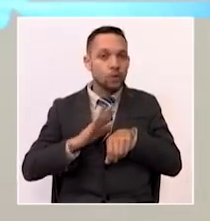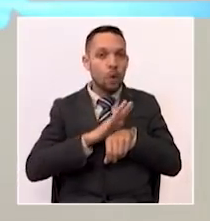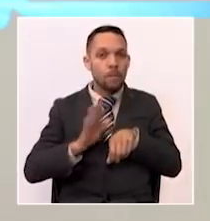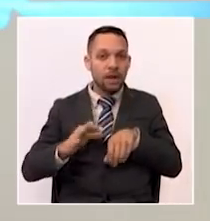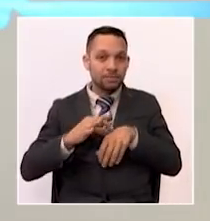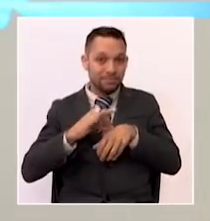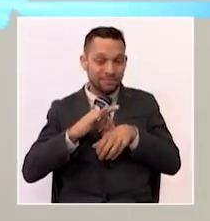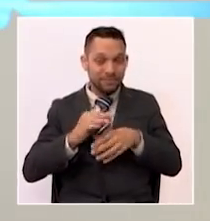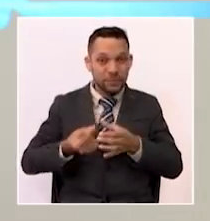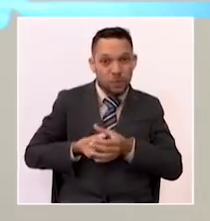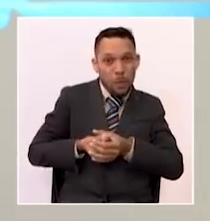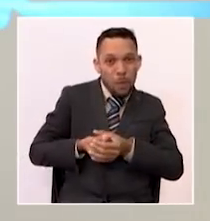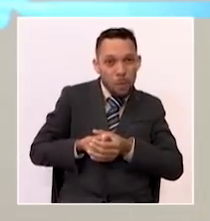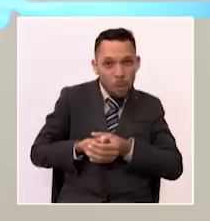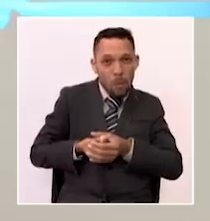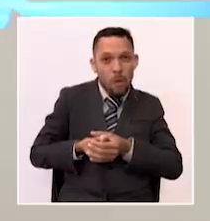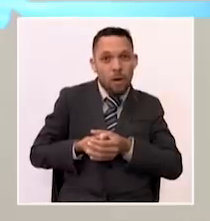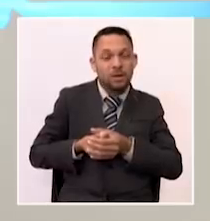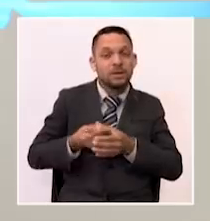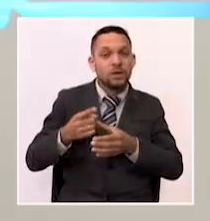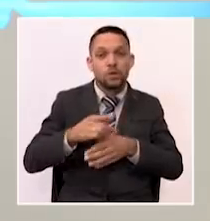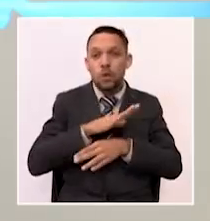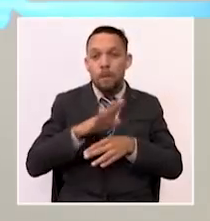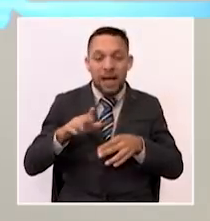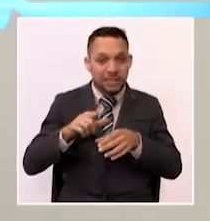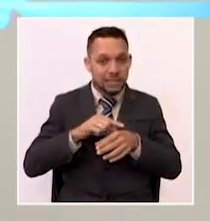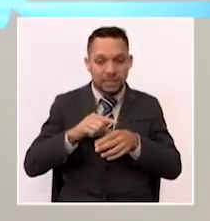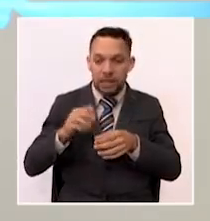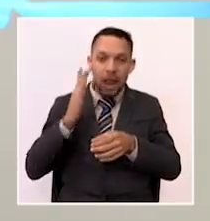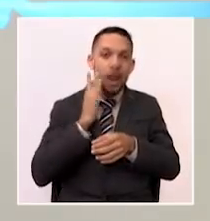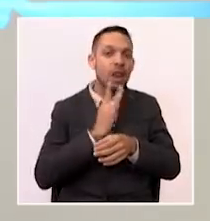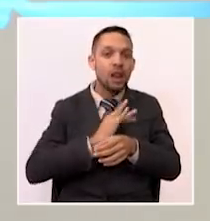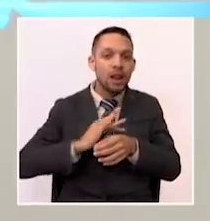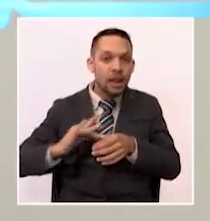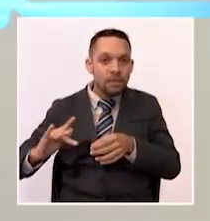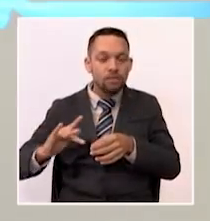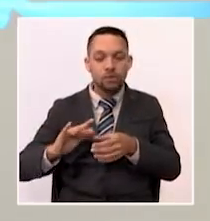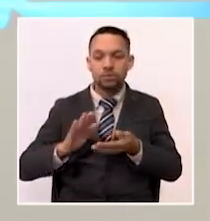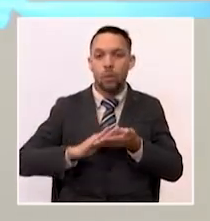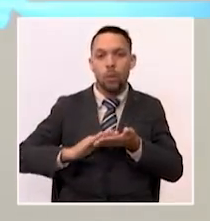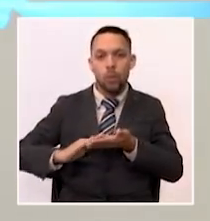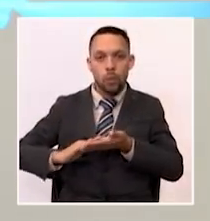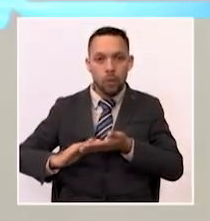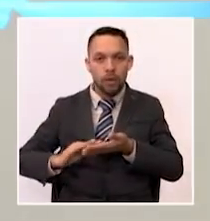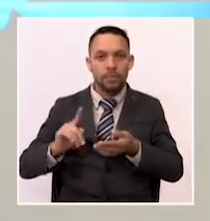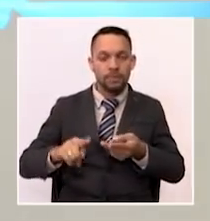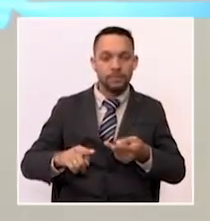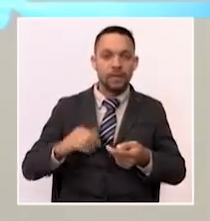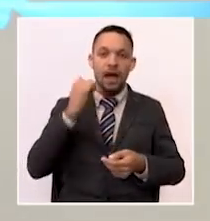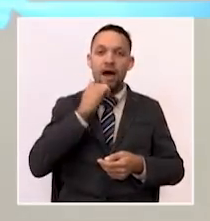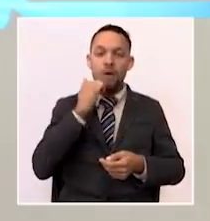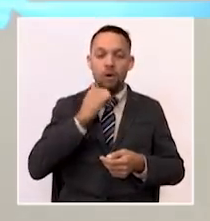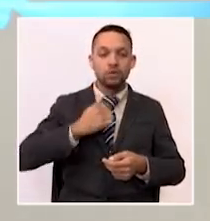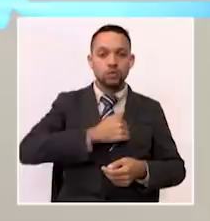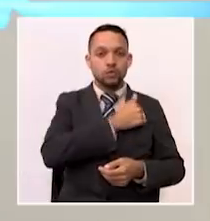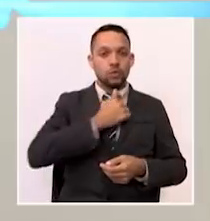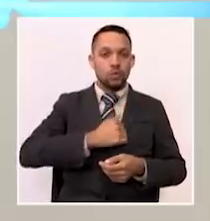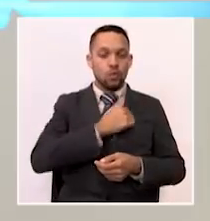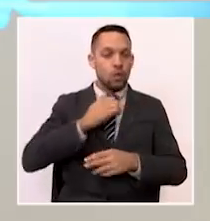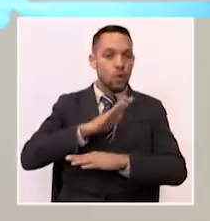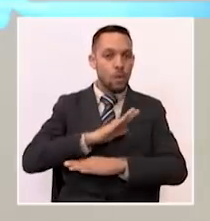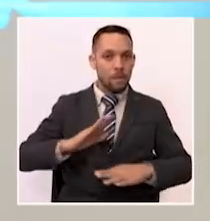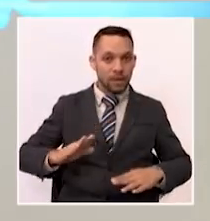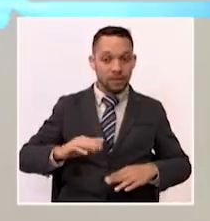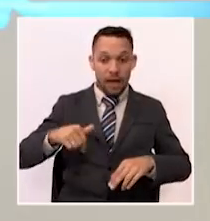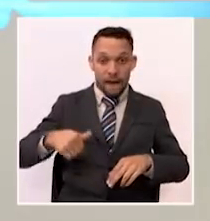al baño y únicamente lo que va a utilizar de jabón es lo que sale del cuerpo con el jabón que utilizó para el resto del cuerpo, ¿sí? Es lo que puede utilizar de